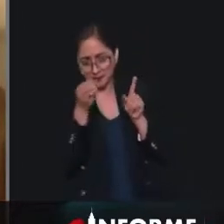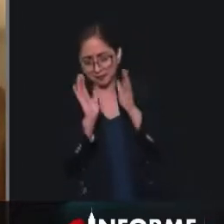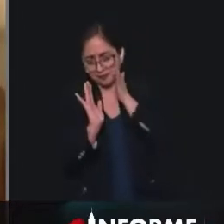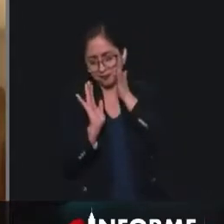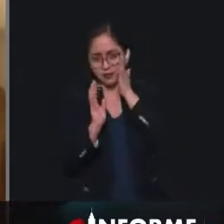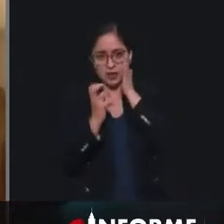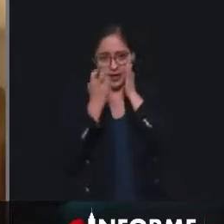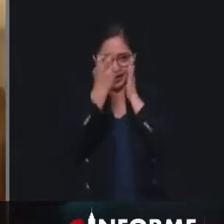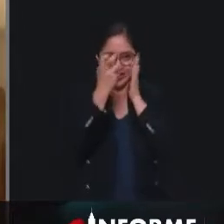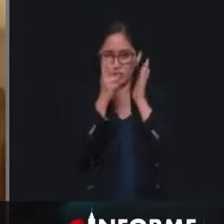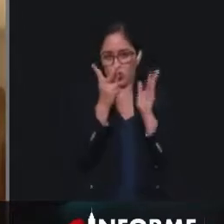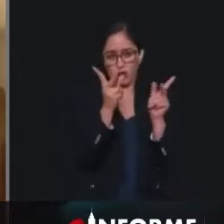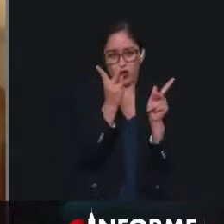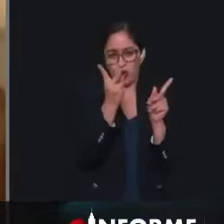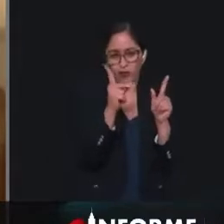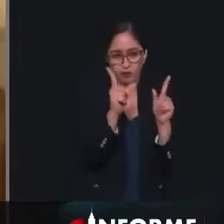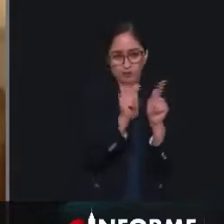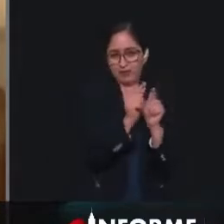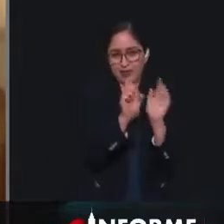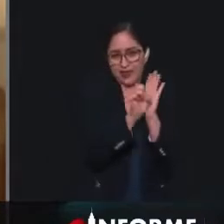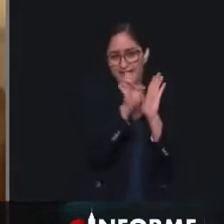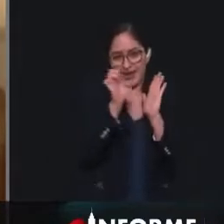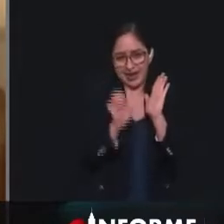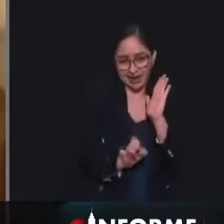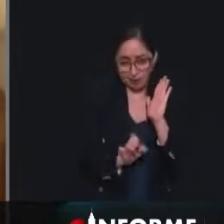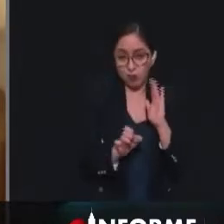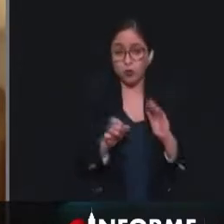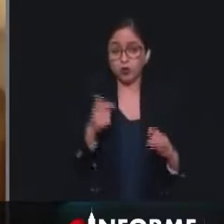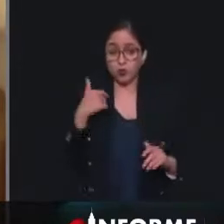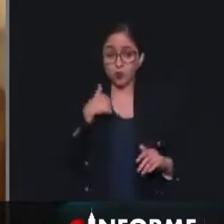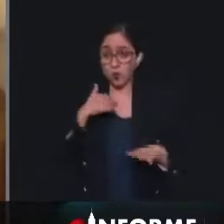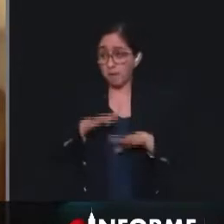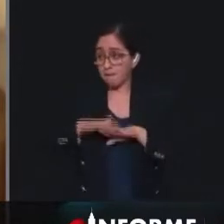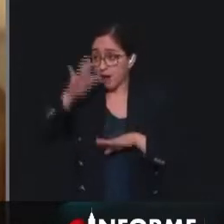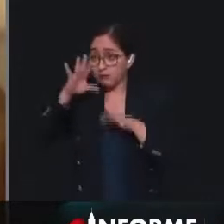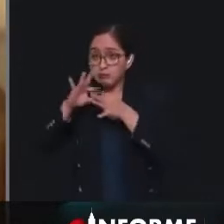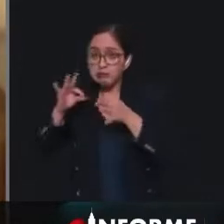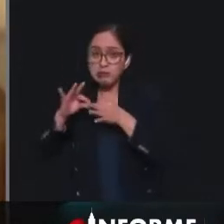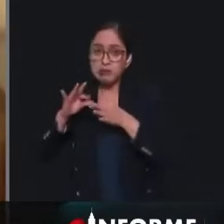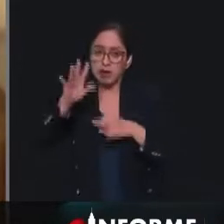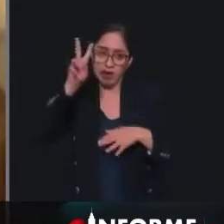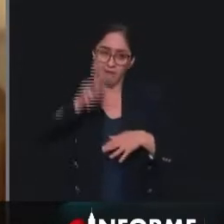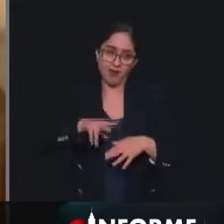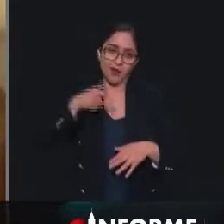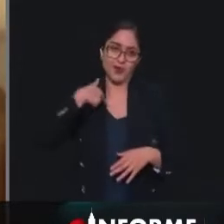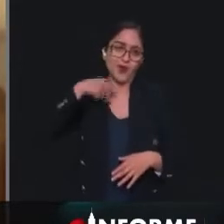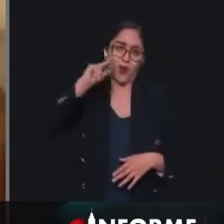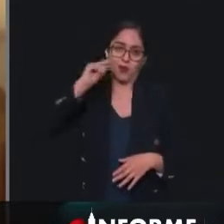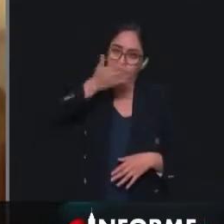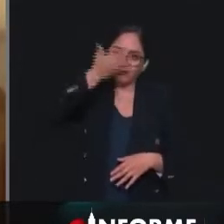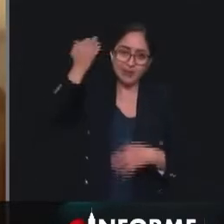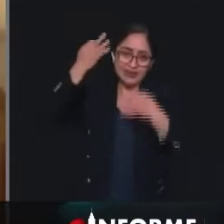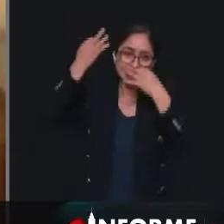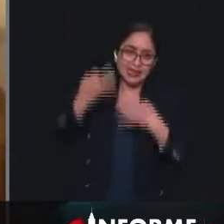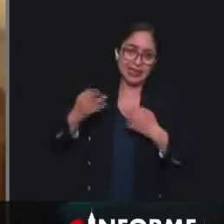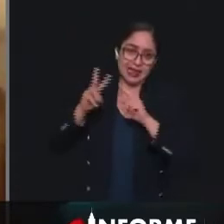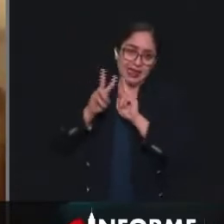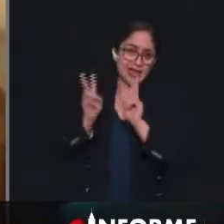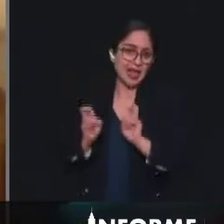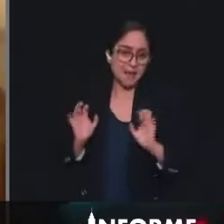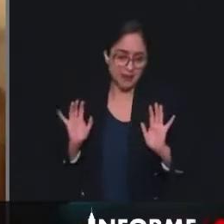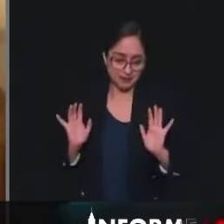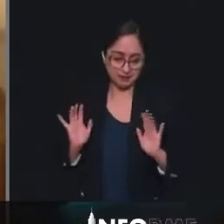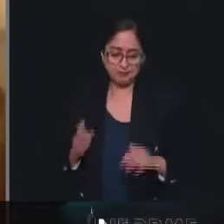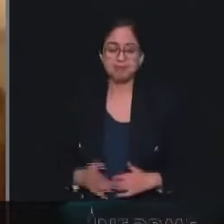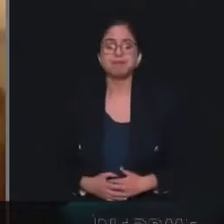ejemplos, ¿no? Seguramente hay muchísimos más que no puedo citar porque desconozco. Y creo que yo creo que